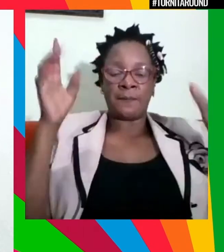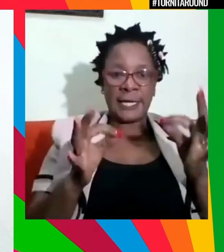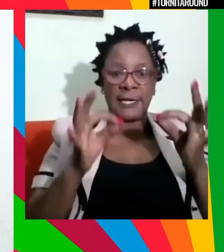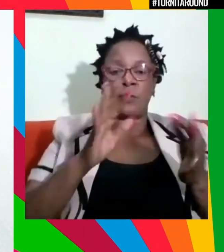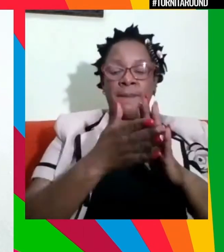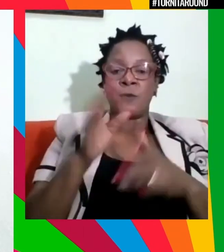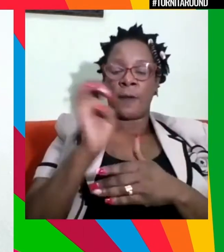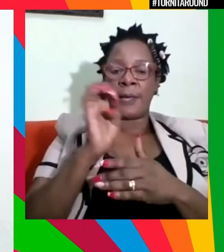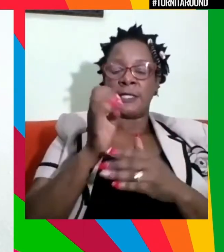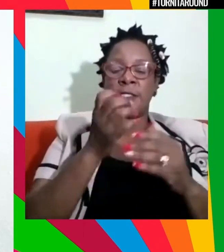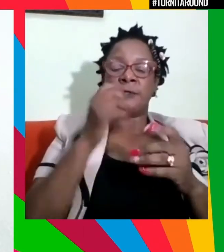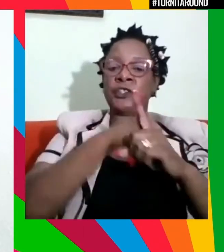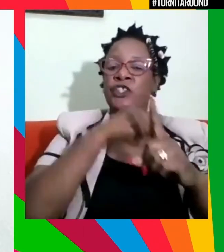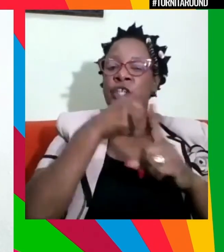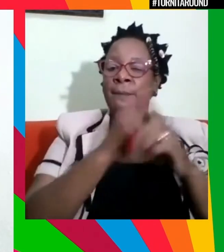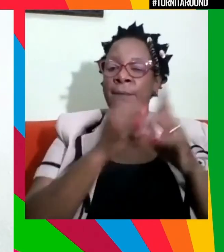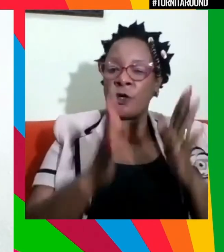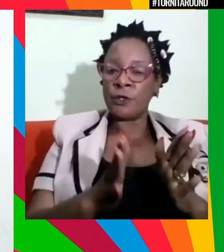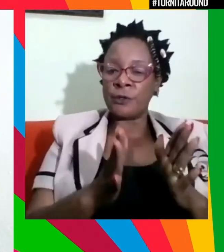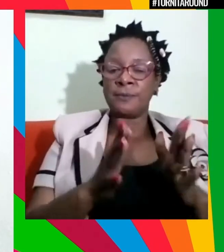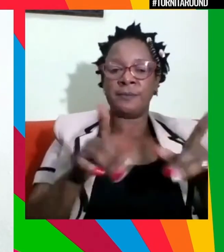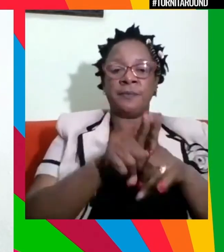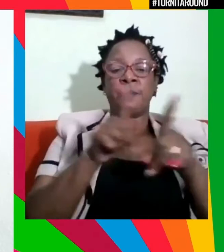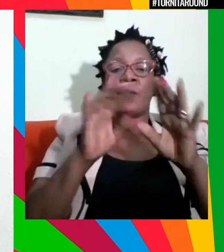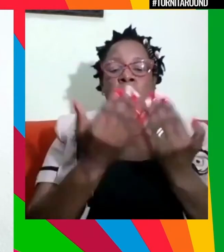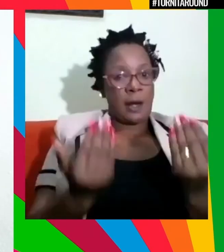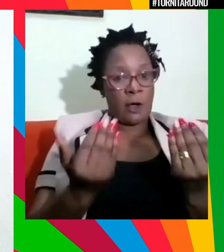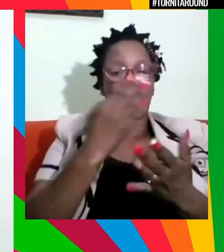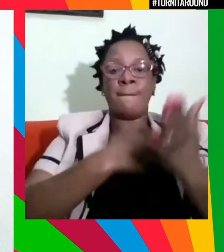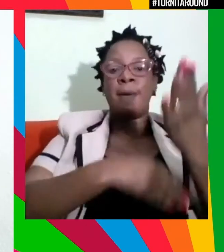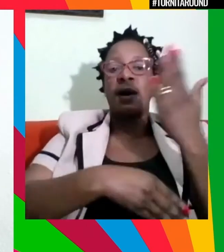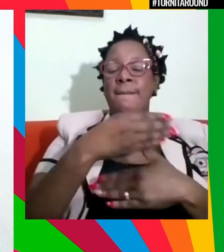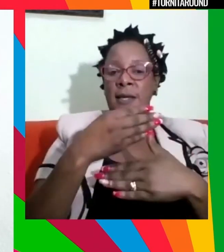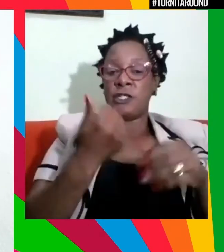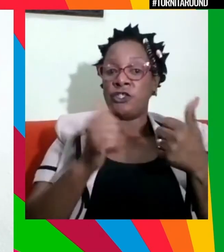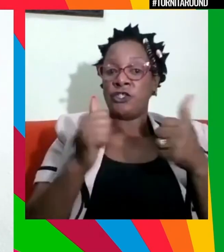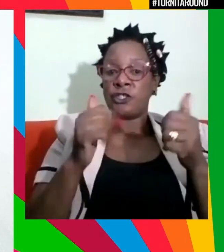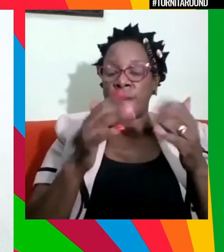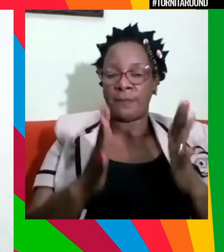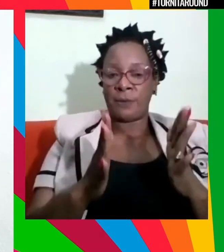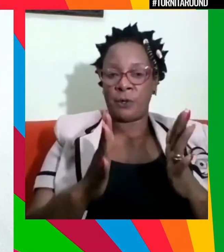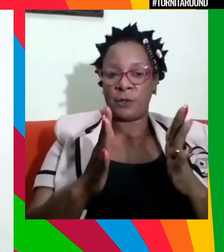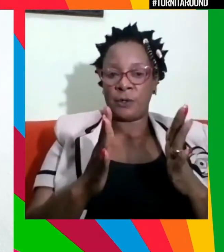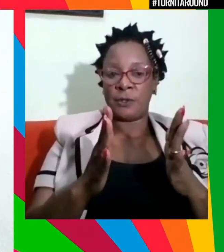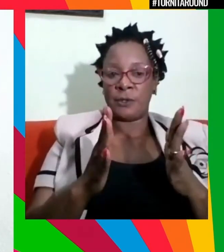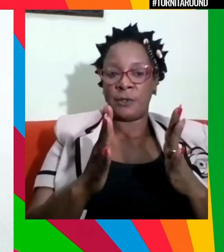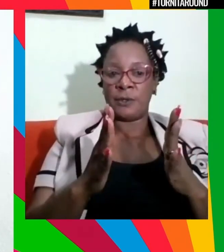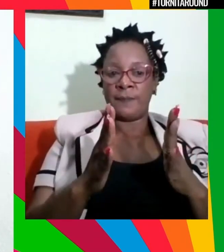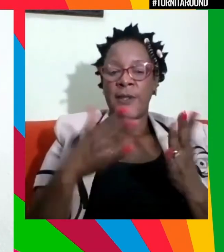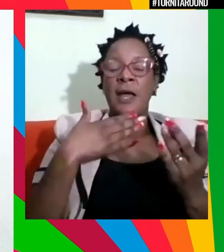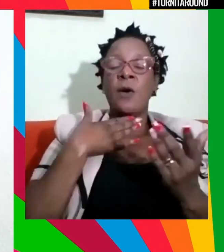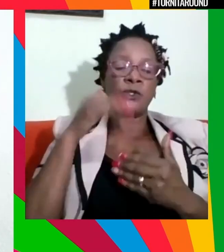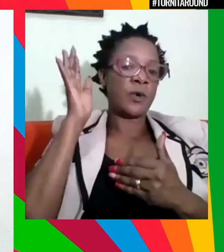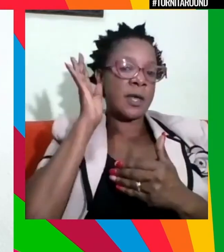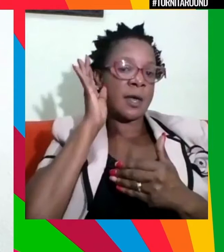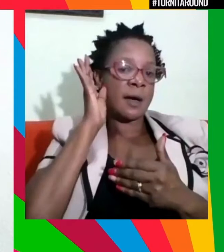del mundo y campeona paralímpica? Para empezar hoy, me gustaría que nos hables sobre